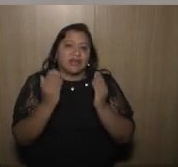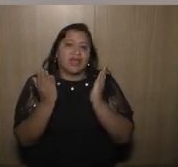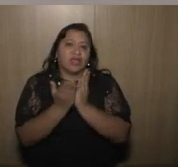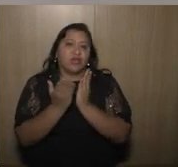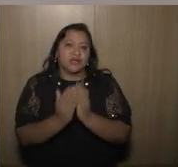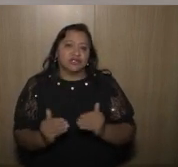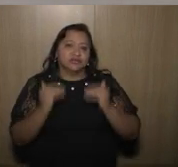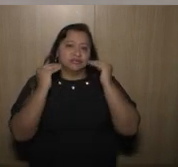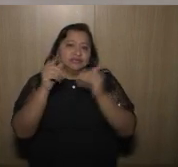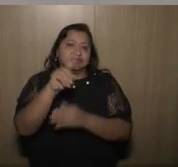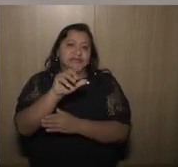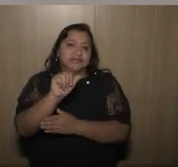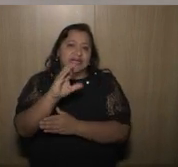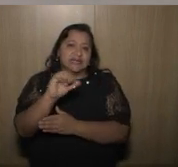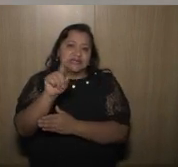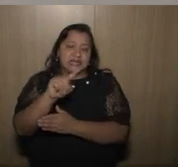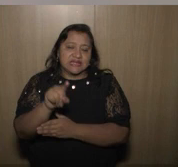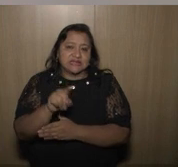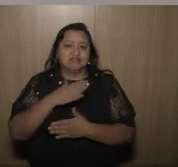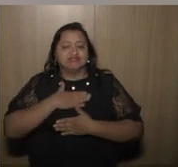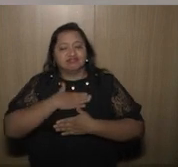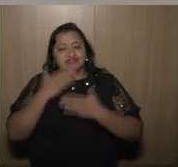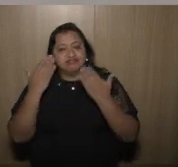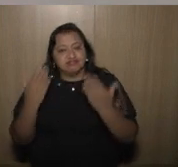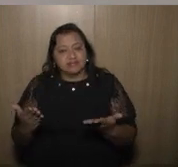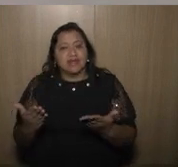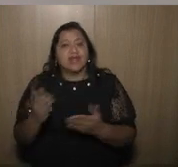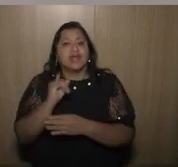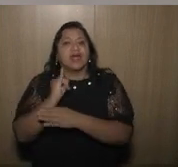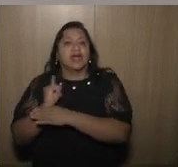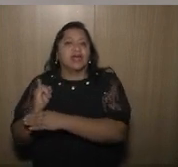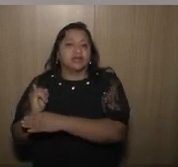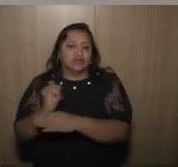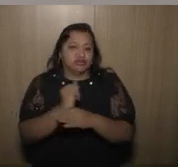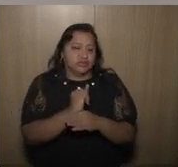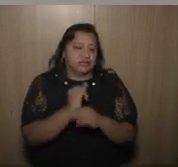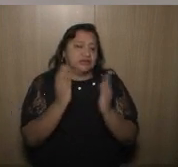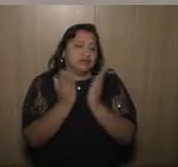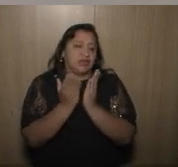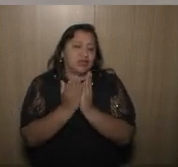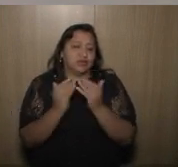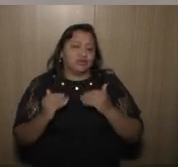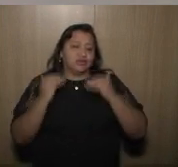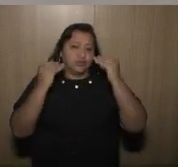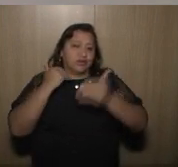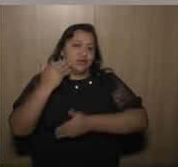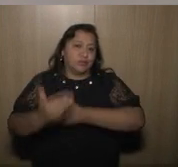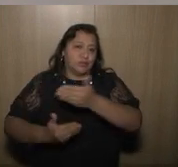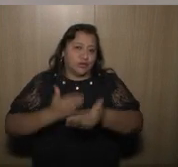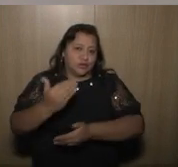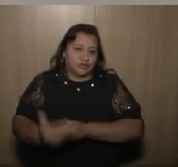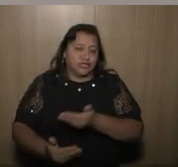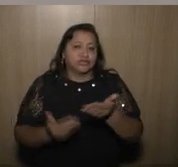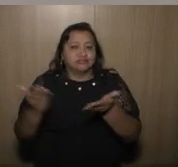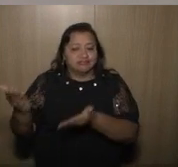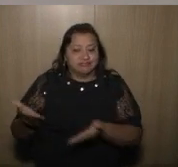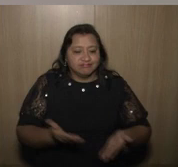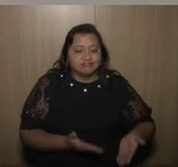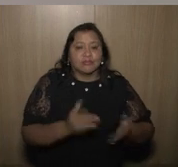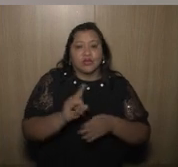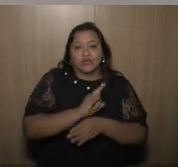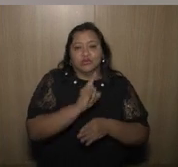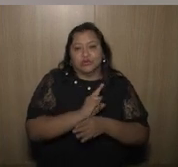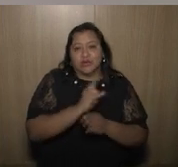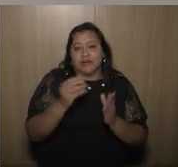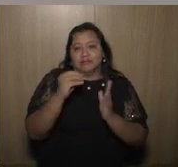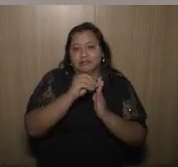SACES y augurar éxitos también a las instituciones de educación superior en este proceso y en el uso de la plataforma, que sin duda es un